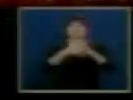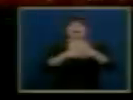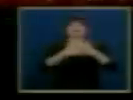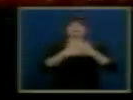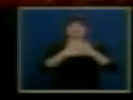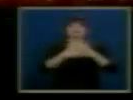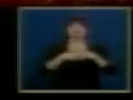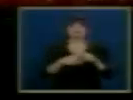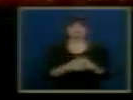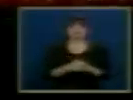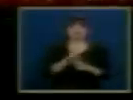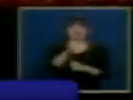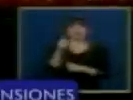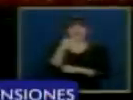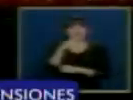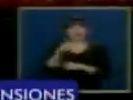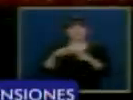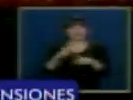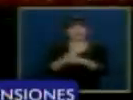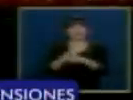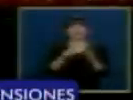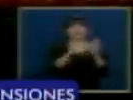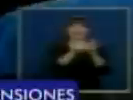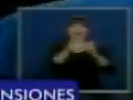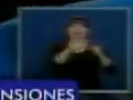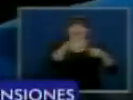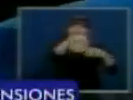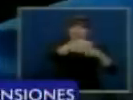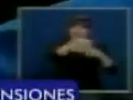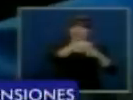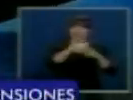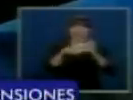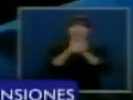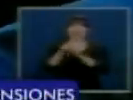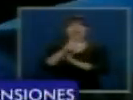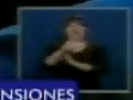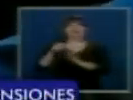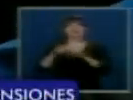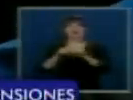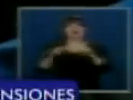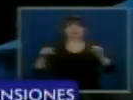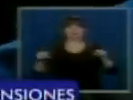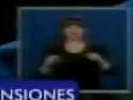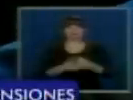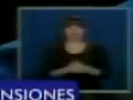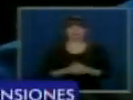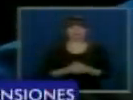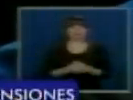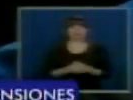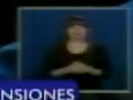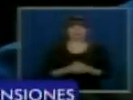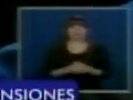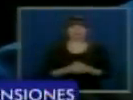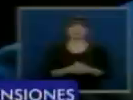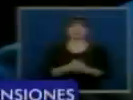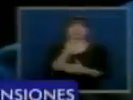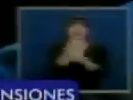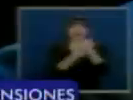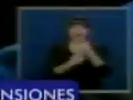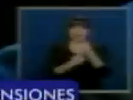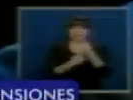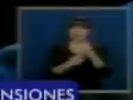otros 2 males. La Ley del Control Interno y la Ley contra la Corrupción y el Enriquecimiento Ilícito, ambas